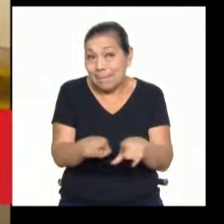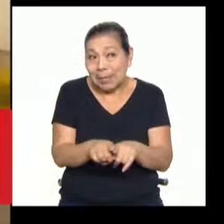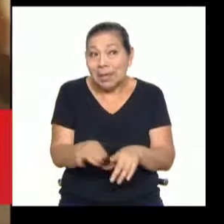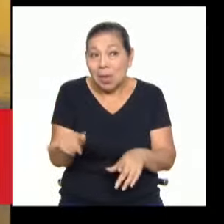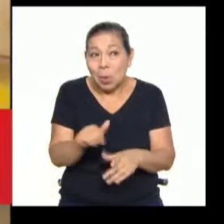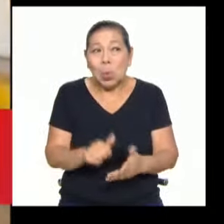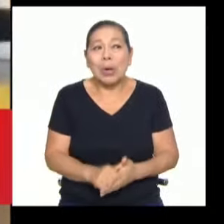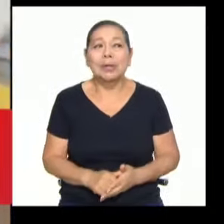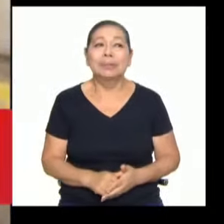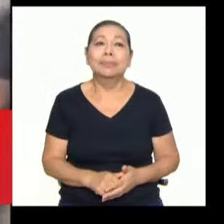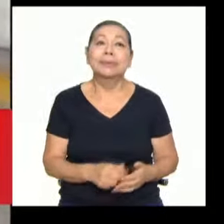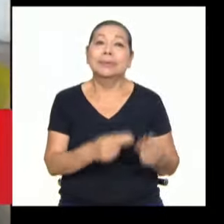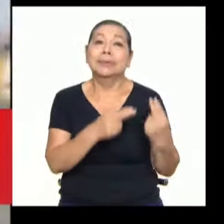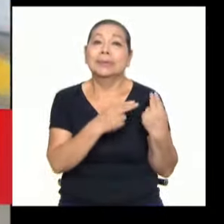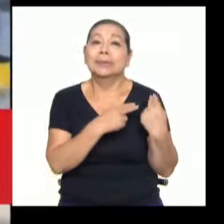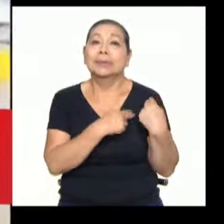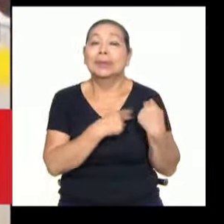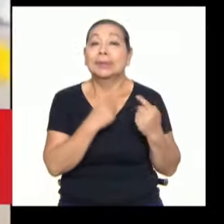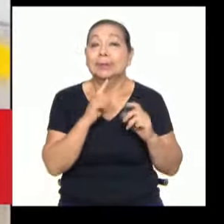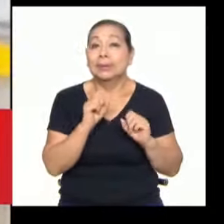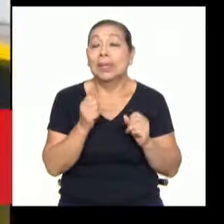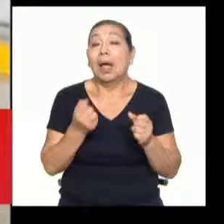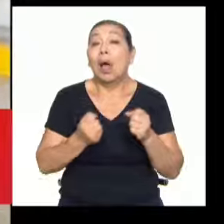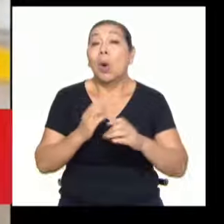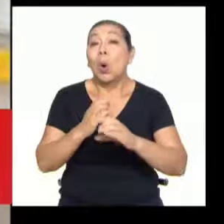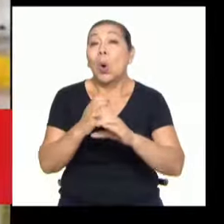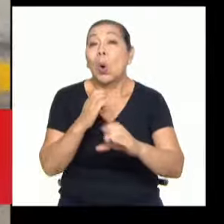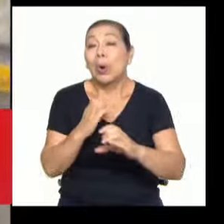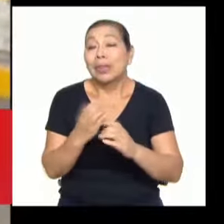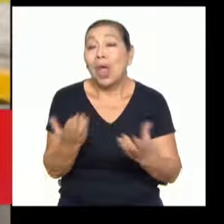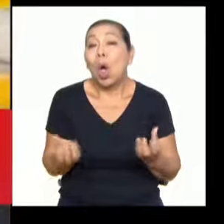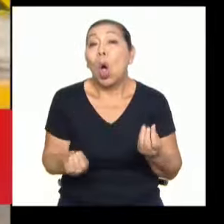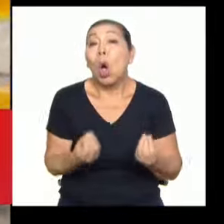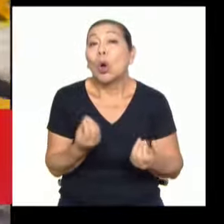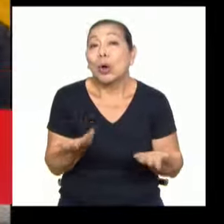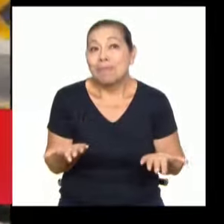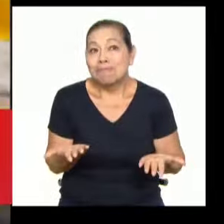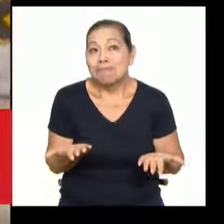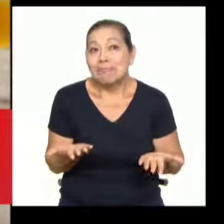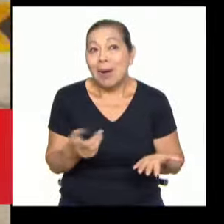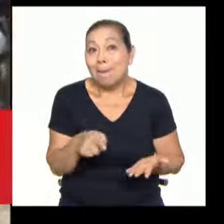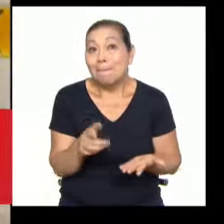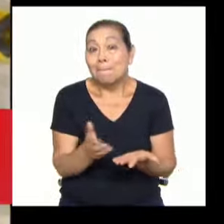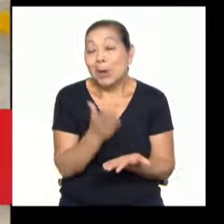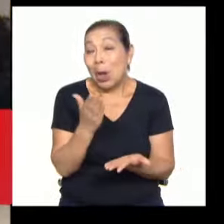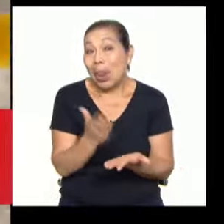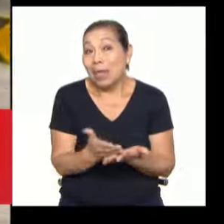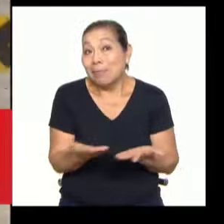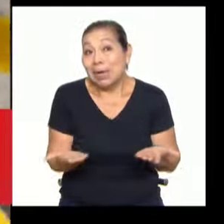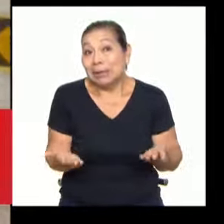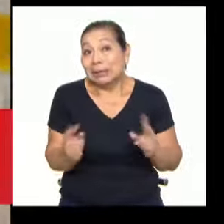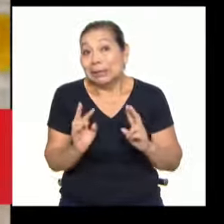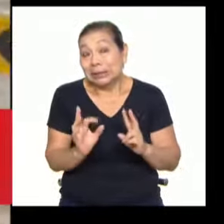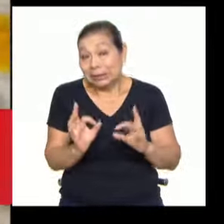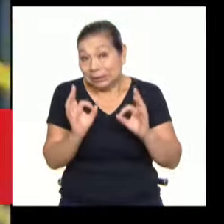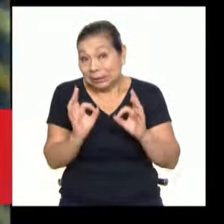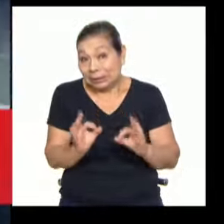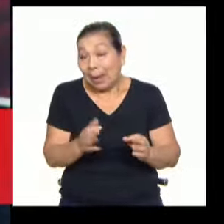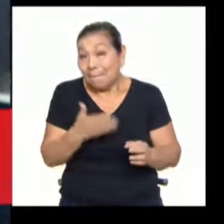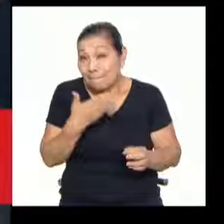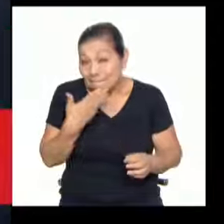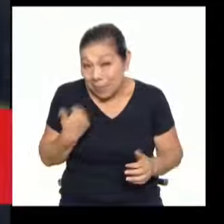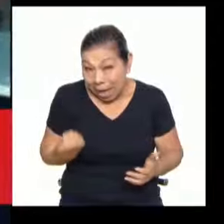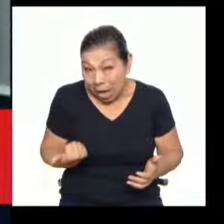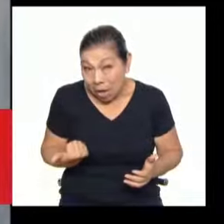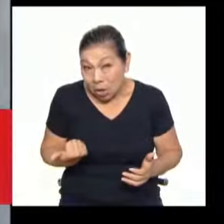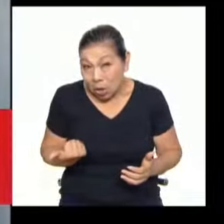similar. A los encargados, ¿no?, del sistema del Metropolitano, ¿cómo podemos superar esta situación? ¿Estamos realmente